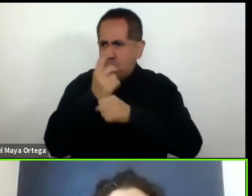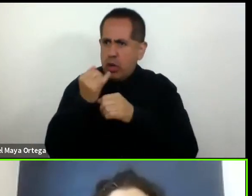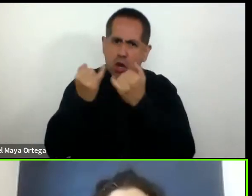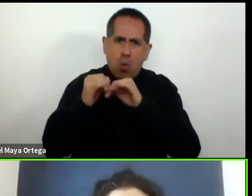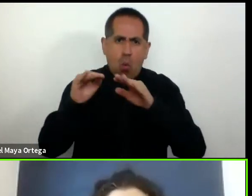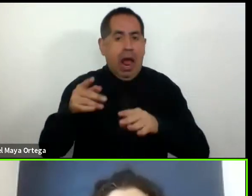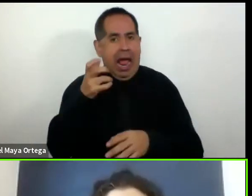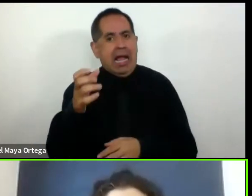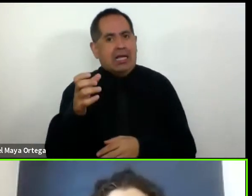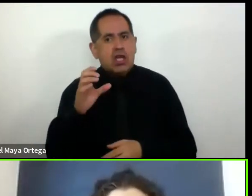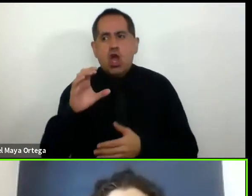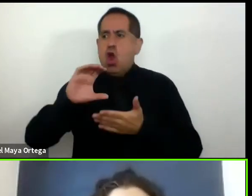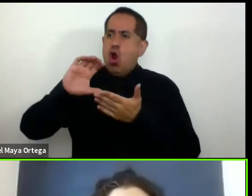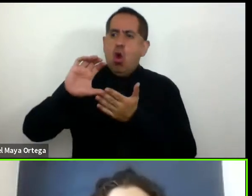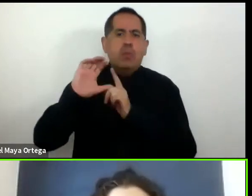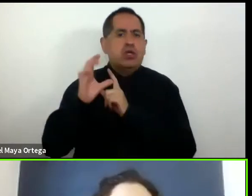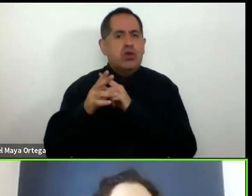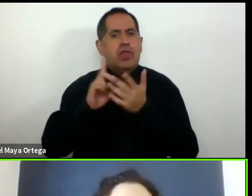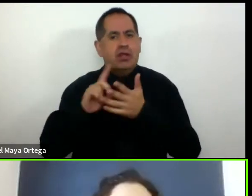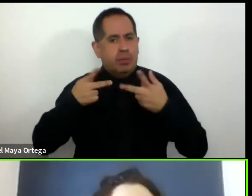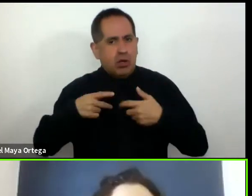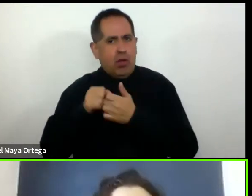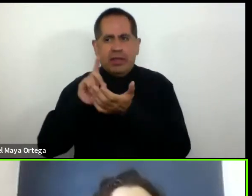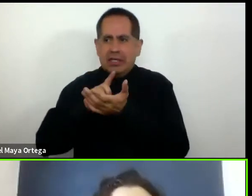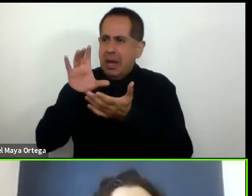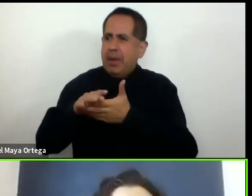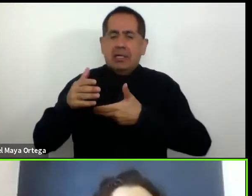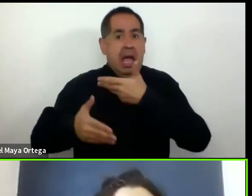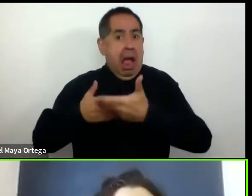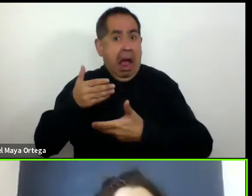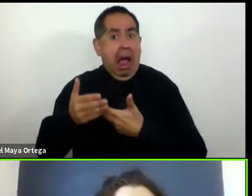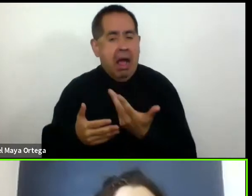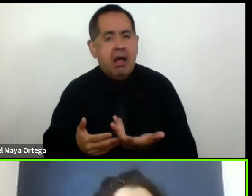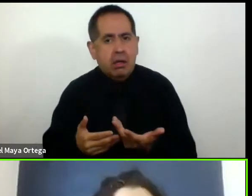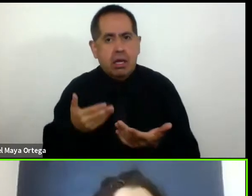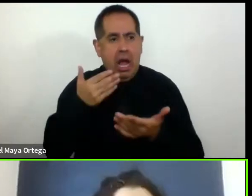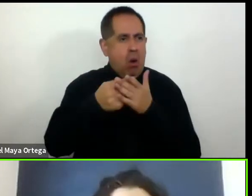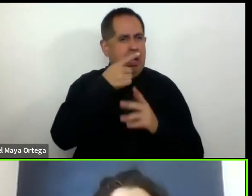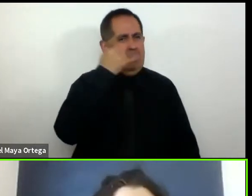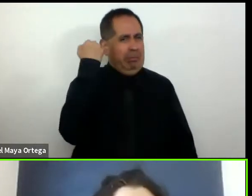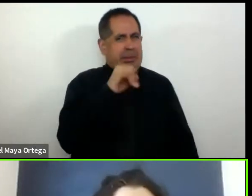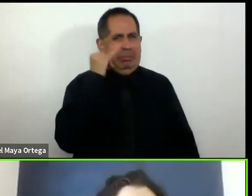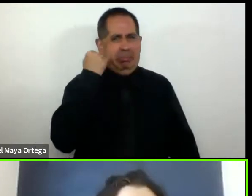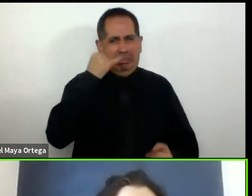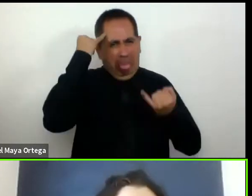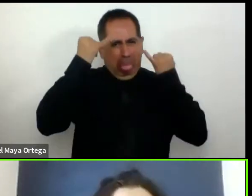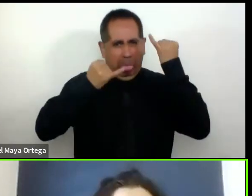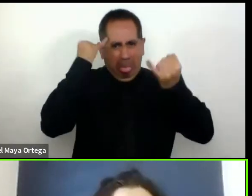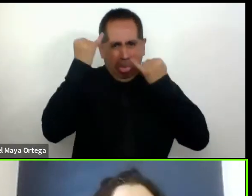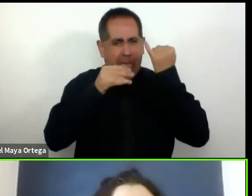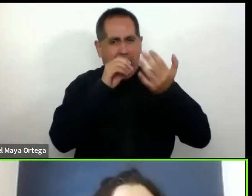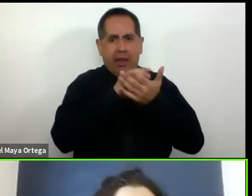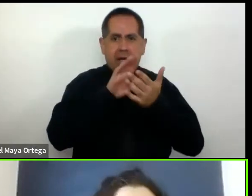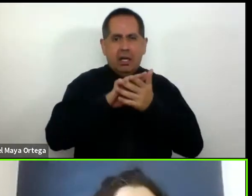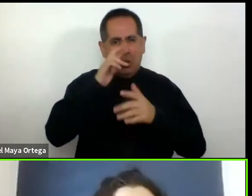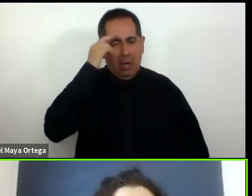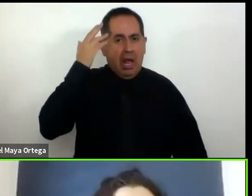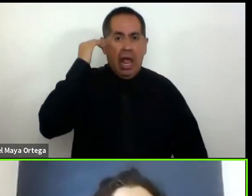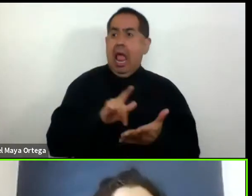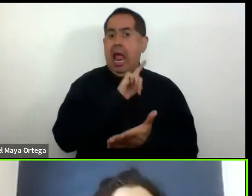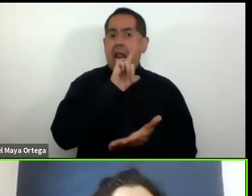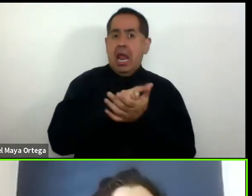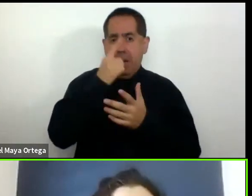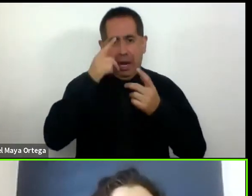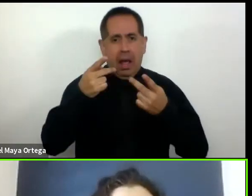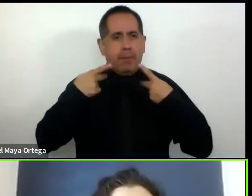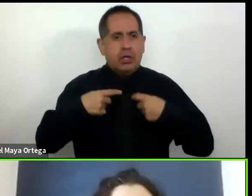Convención sobre los Derechos de las Personas con Discapacidad. Y hoy en día lo que nos enfrentamos son a ocurrencias legislativas, ¿no? Como aquel intento de pasar una ley para personas